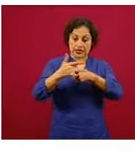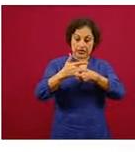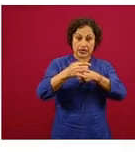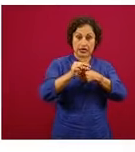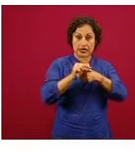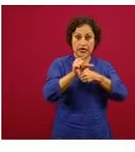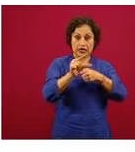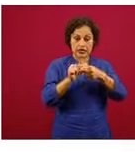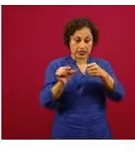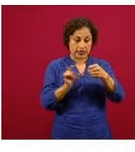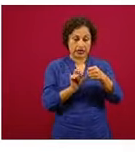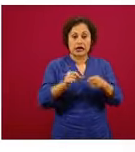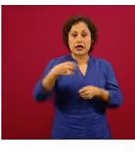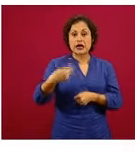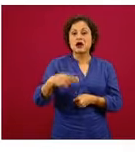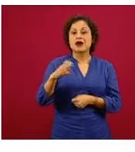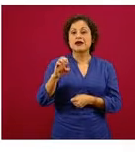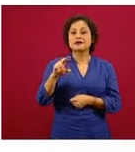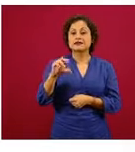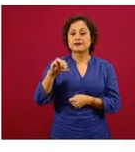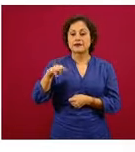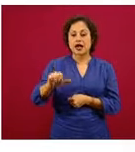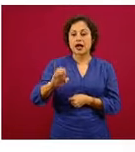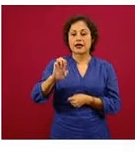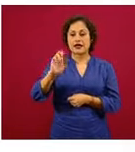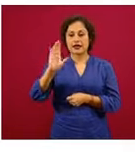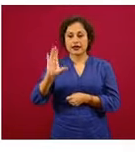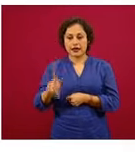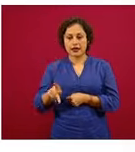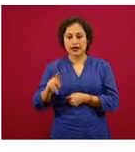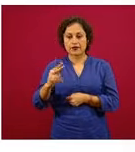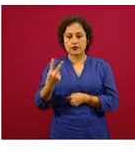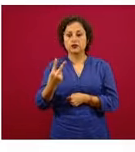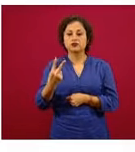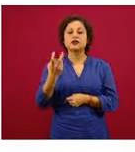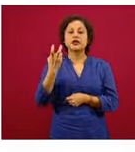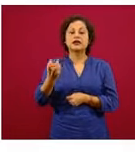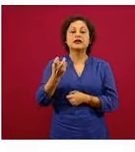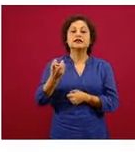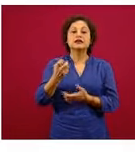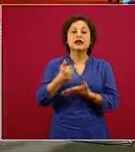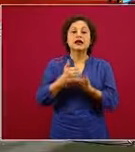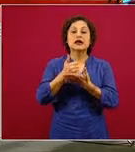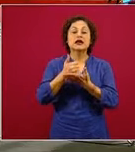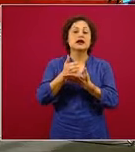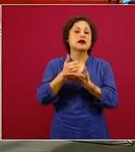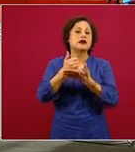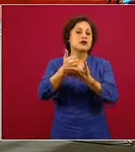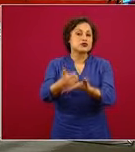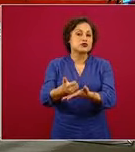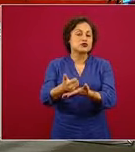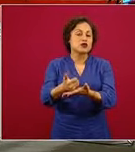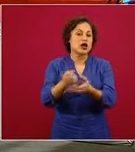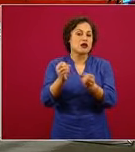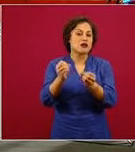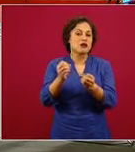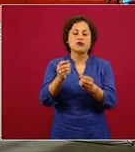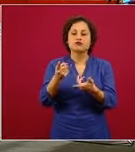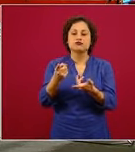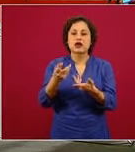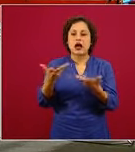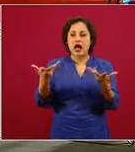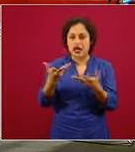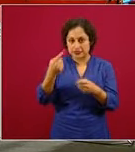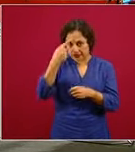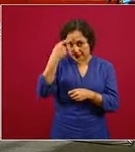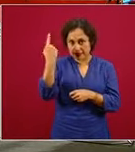ECA2, que se encarga de la presión de las arterias, de la presión vascular.